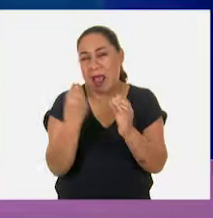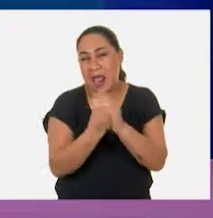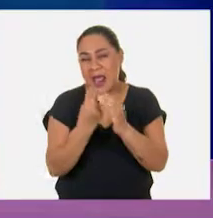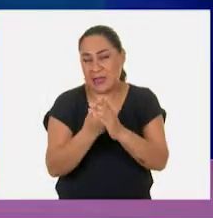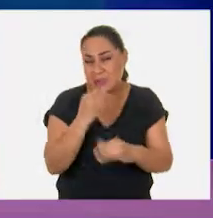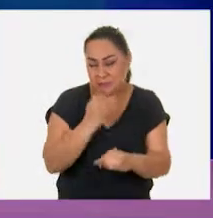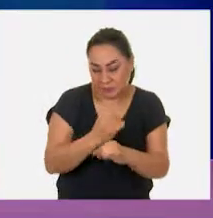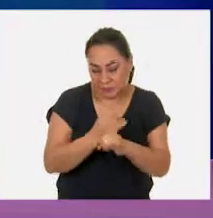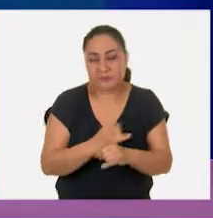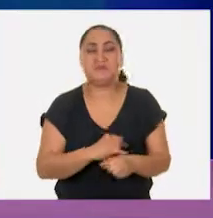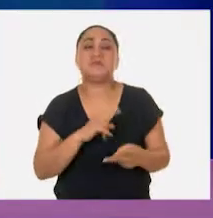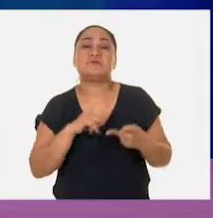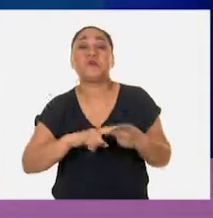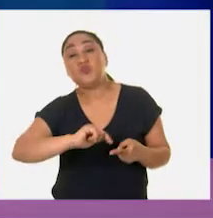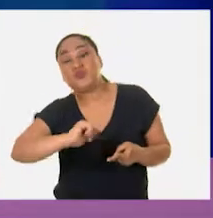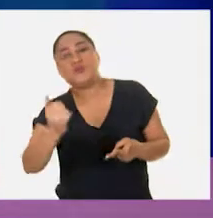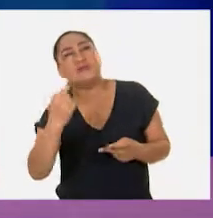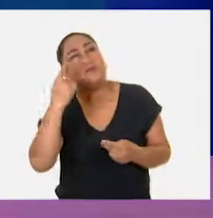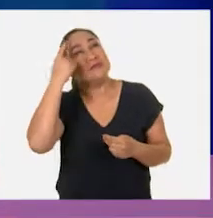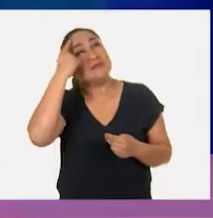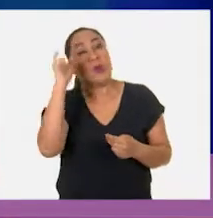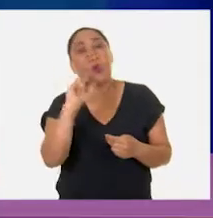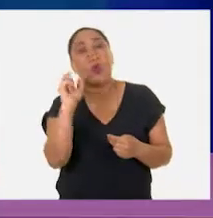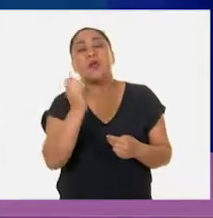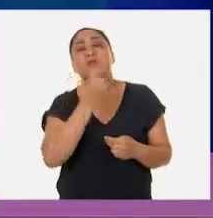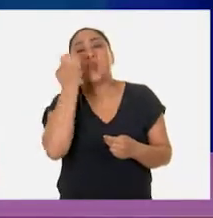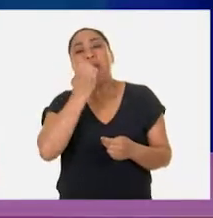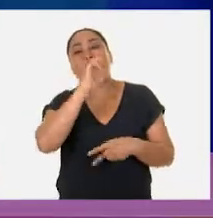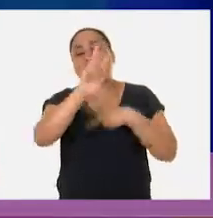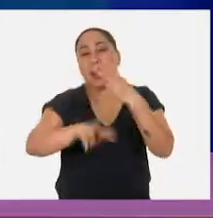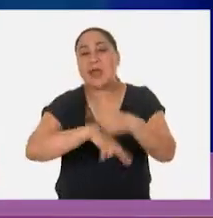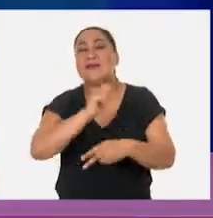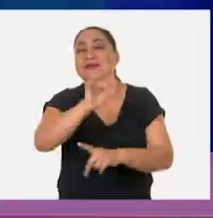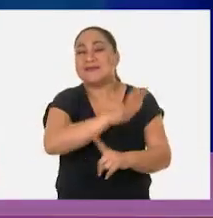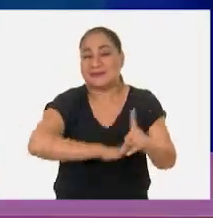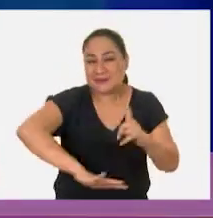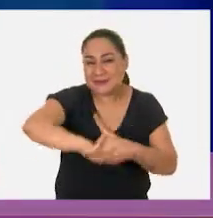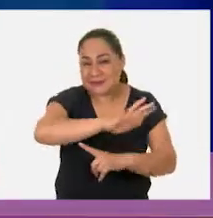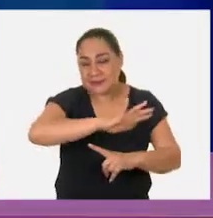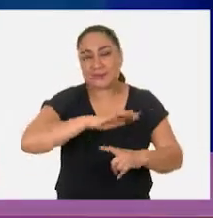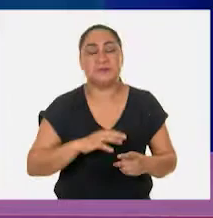Otras sobre los espacios de la escuela cuando regresemos. Otras en las